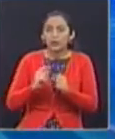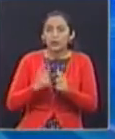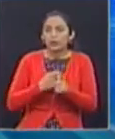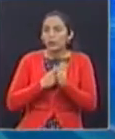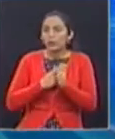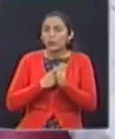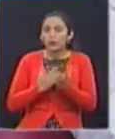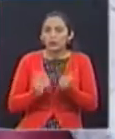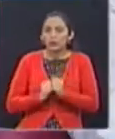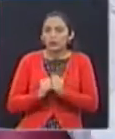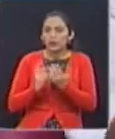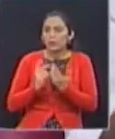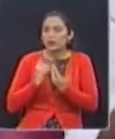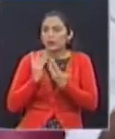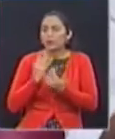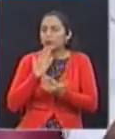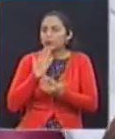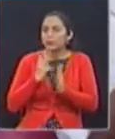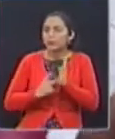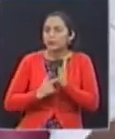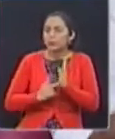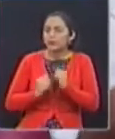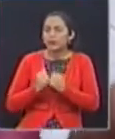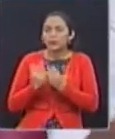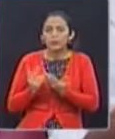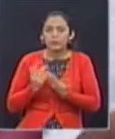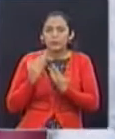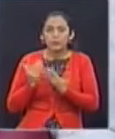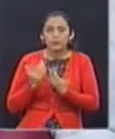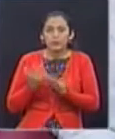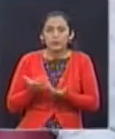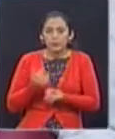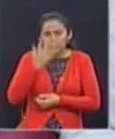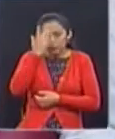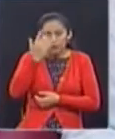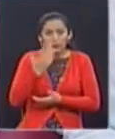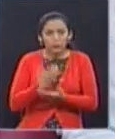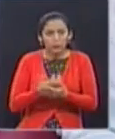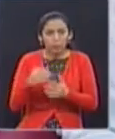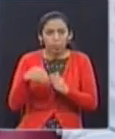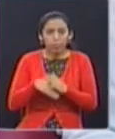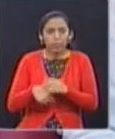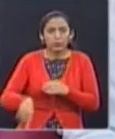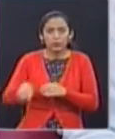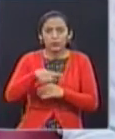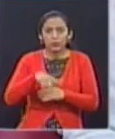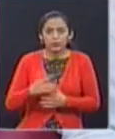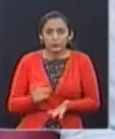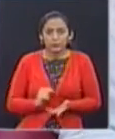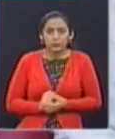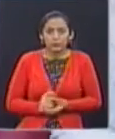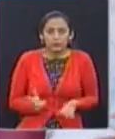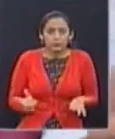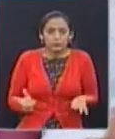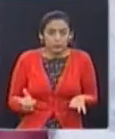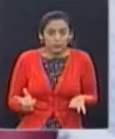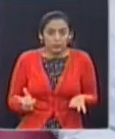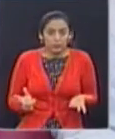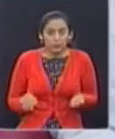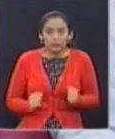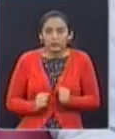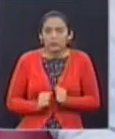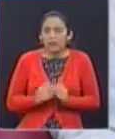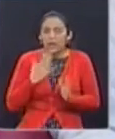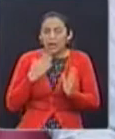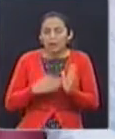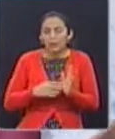urgencia, de alguna manera, producto de esta crisis económica que atraviesa el Ecuador. Si usted le dice a alguien que no